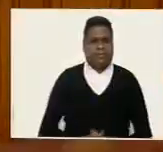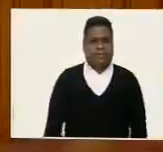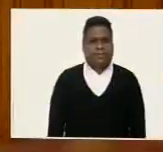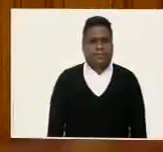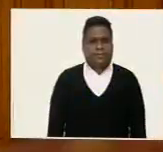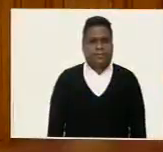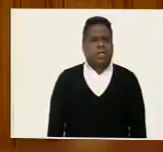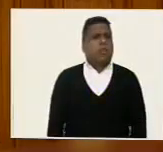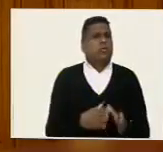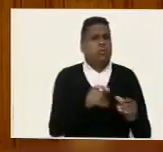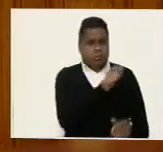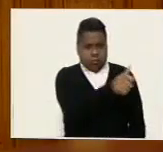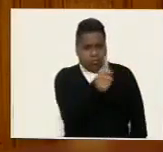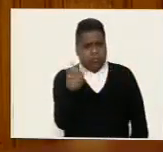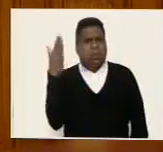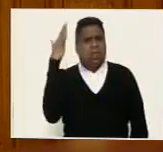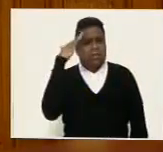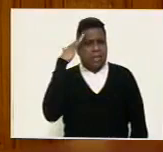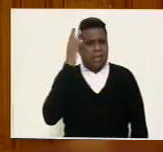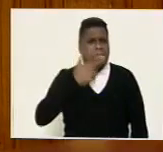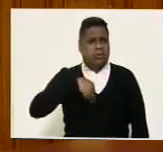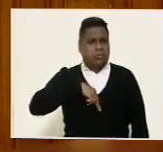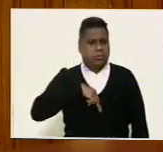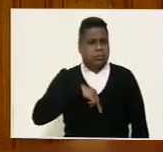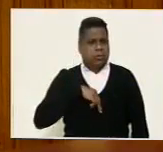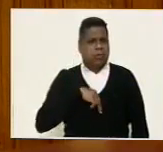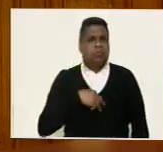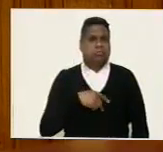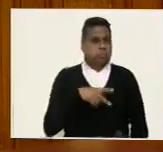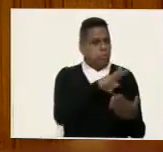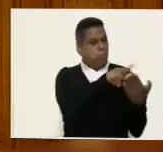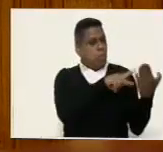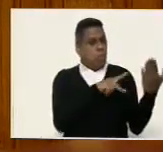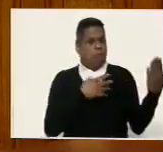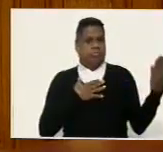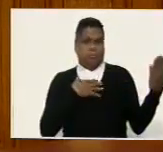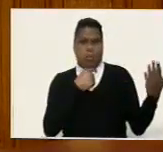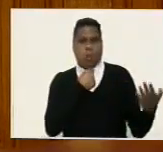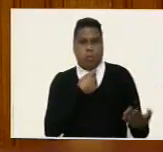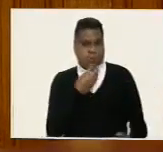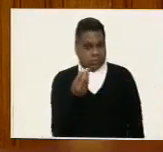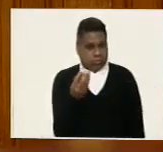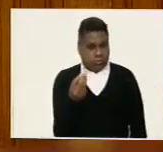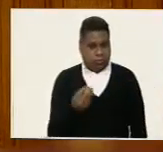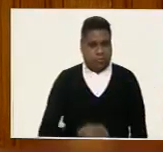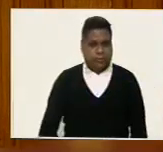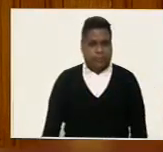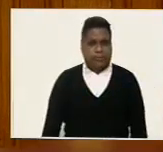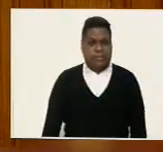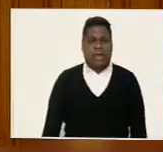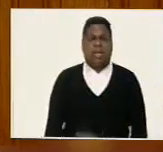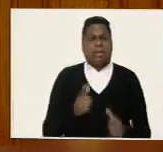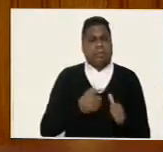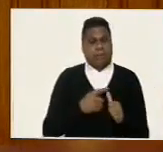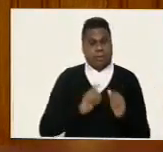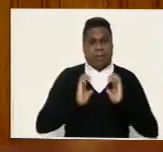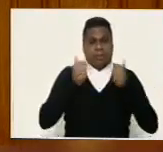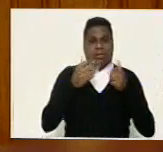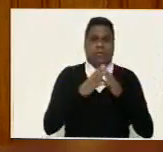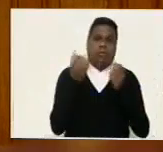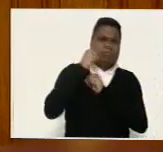quienes nos conocen saben que militamos de la poesía, y queremos comenzar en defensa de la alegría